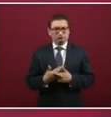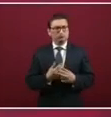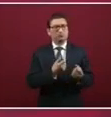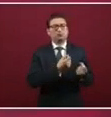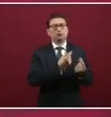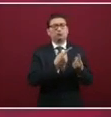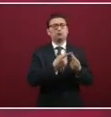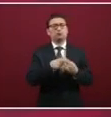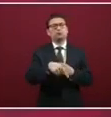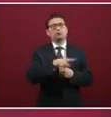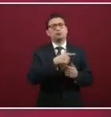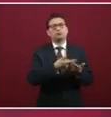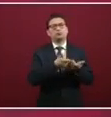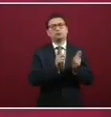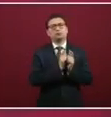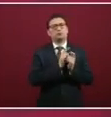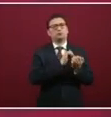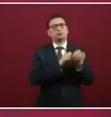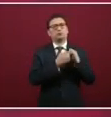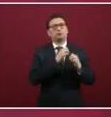dicen